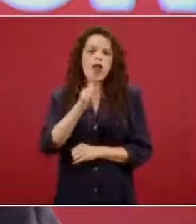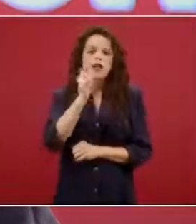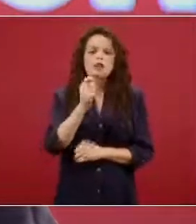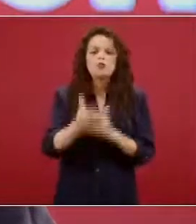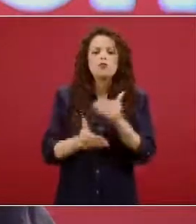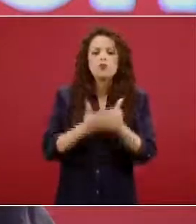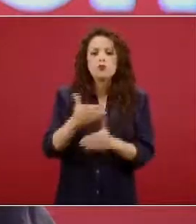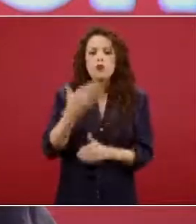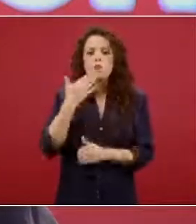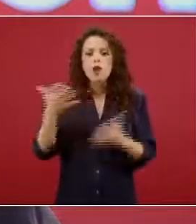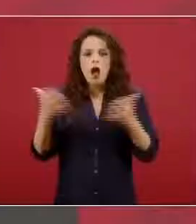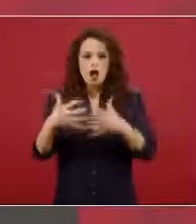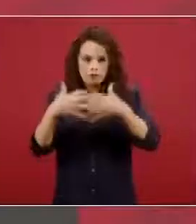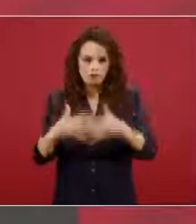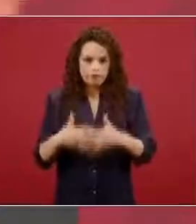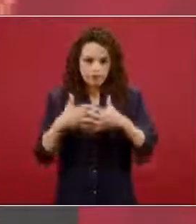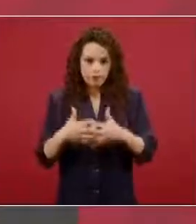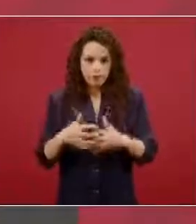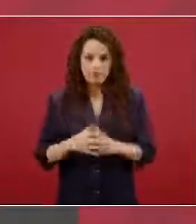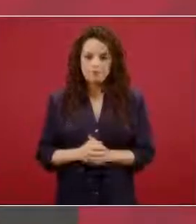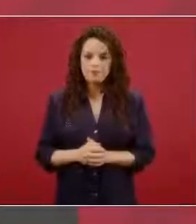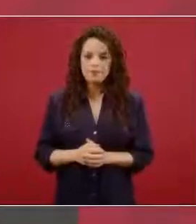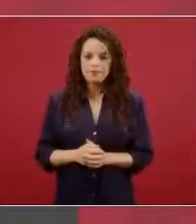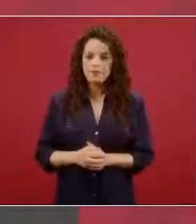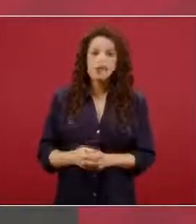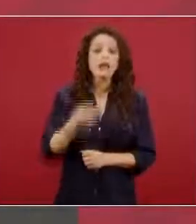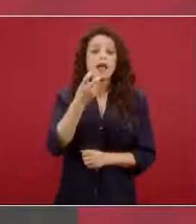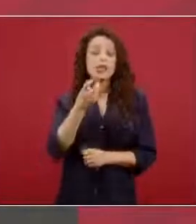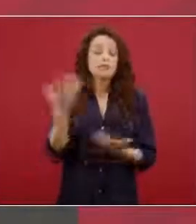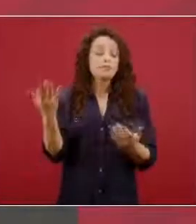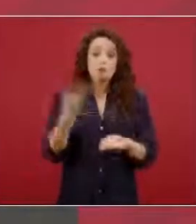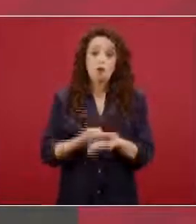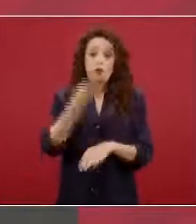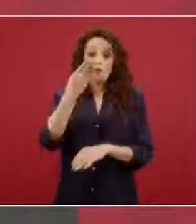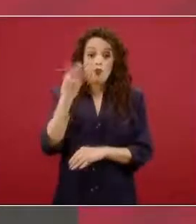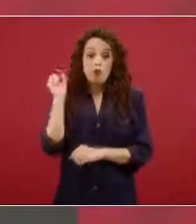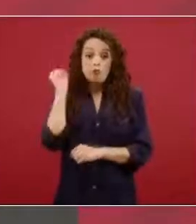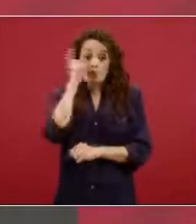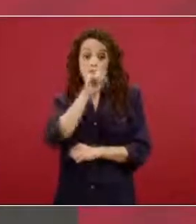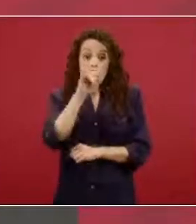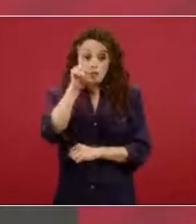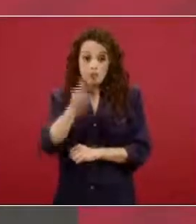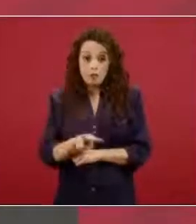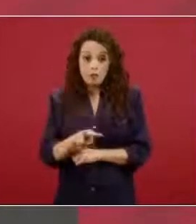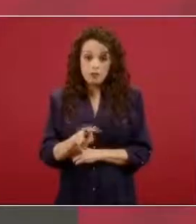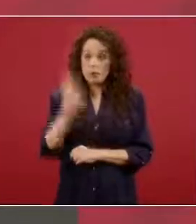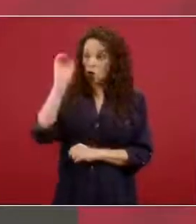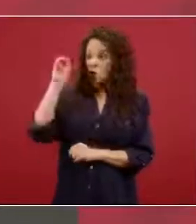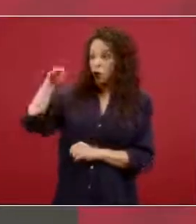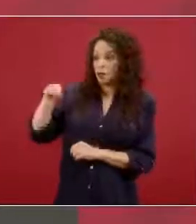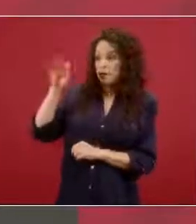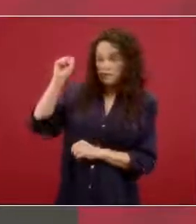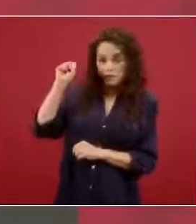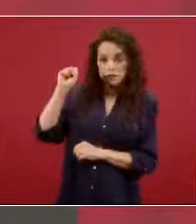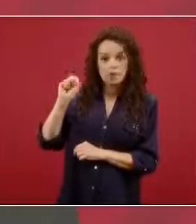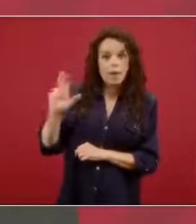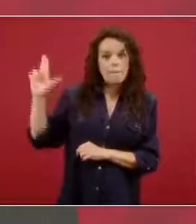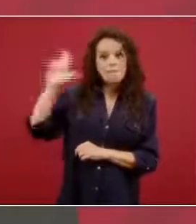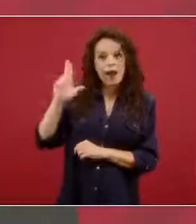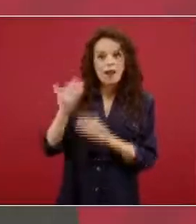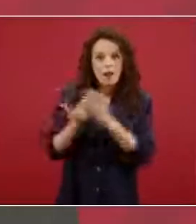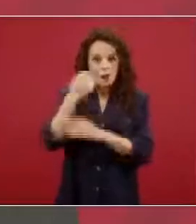buenas prácticas de manufactura. Entonces, todo esto es un fenómeno muy complejo. La Organización Mundial de la Salud, decíamos el martes en la